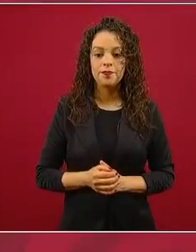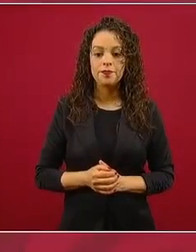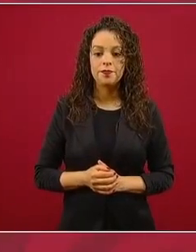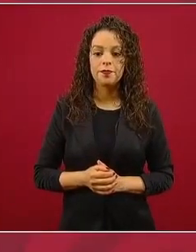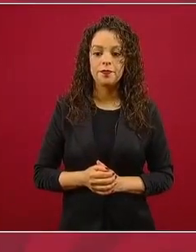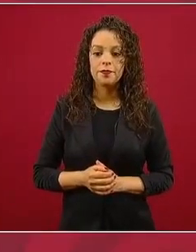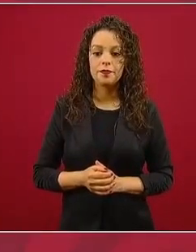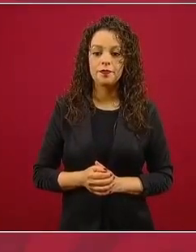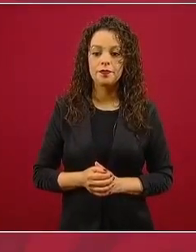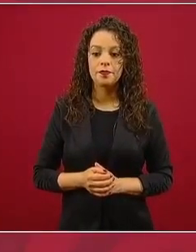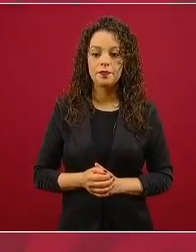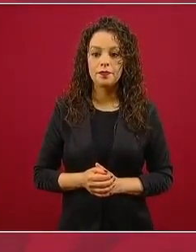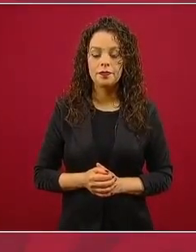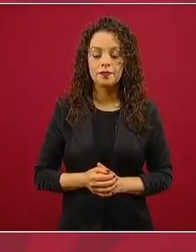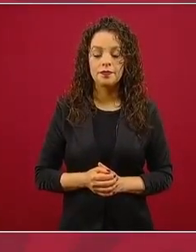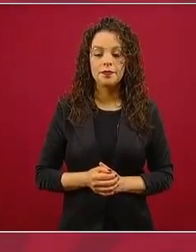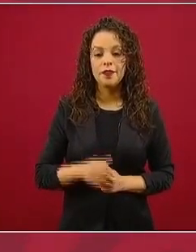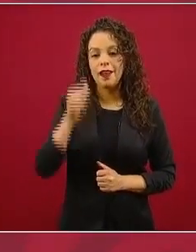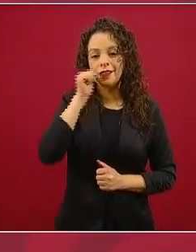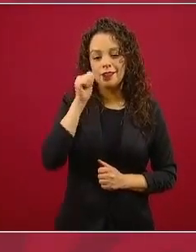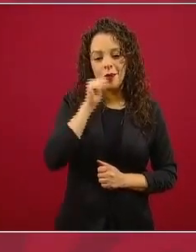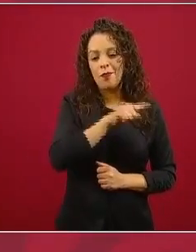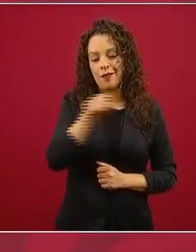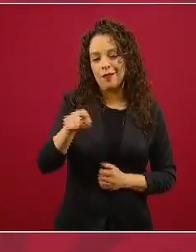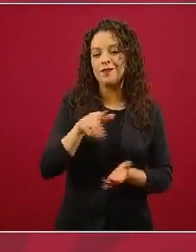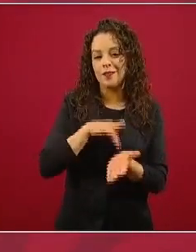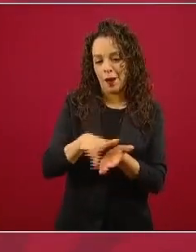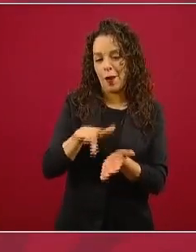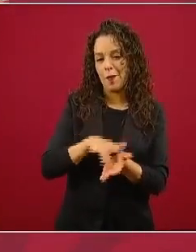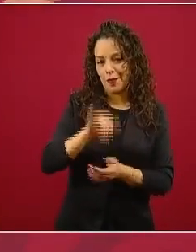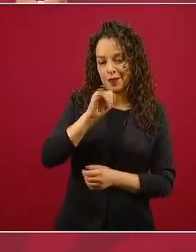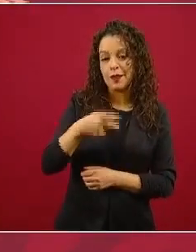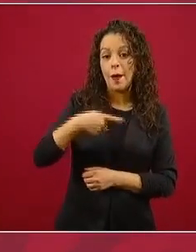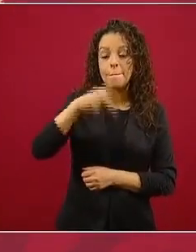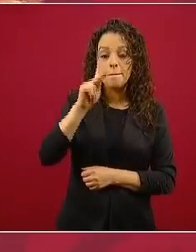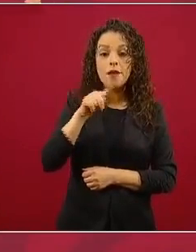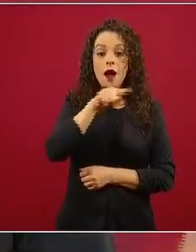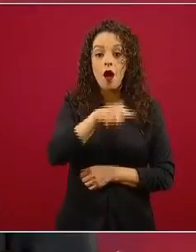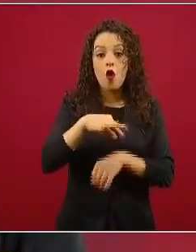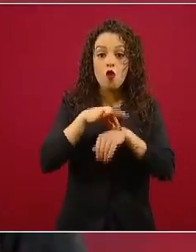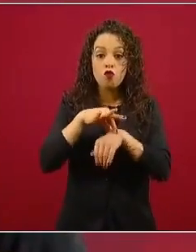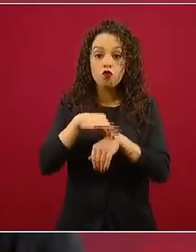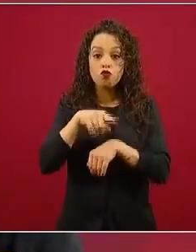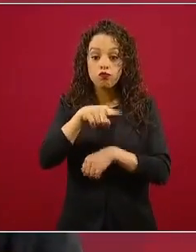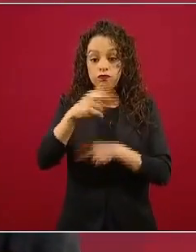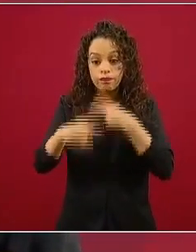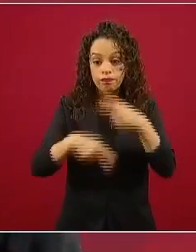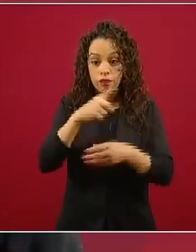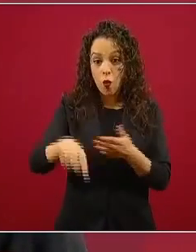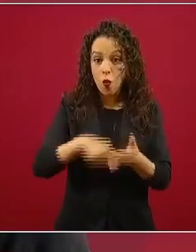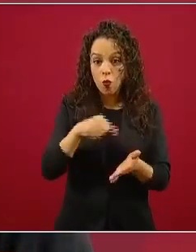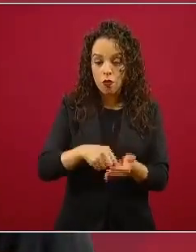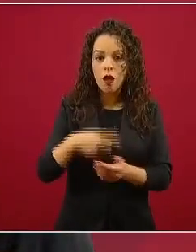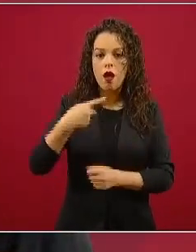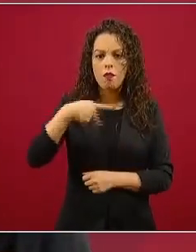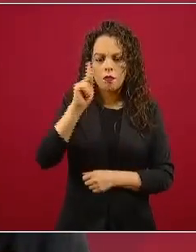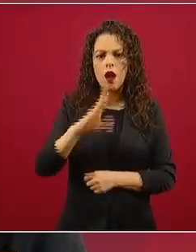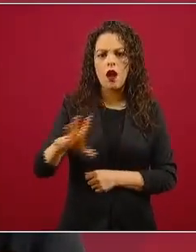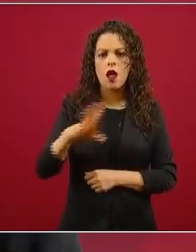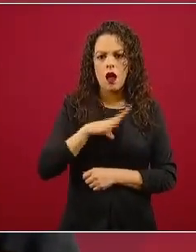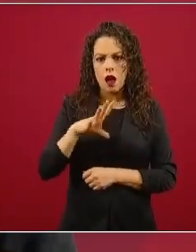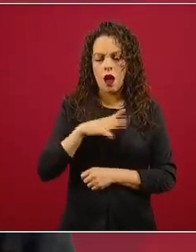pero en lo presencial. Sin embargo, se van a poner pantallas para